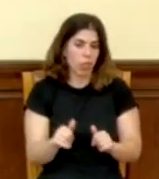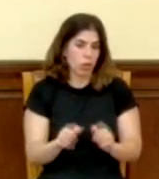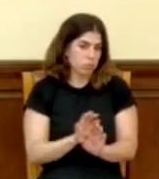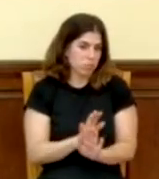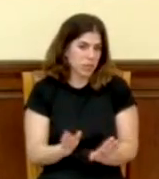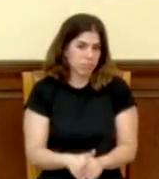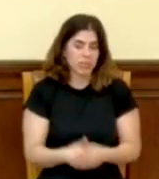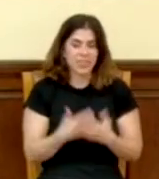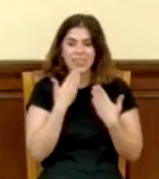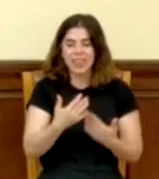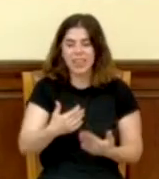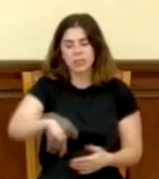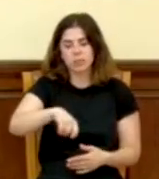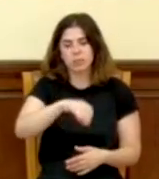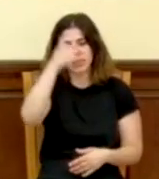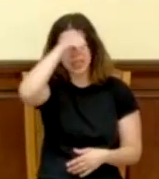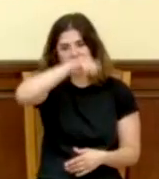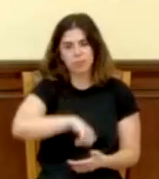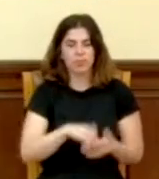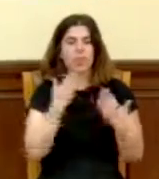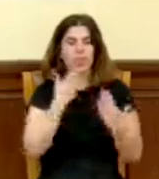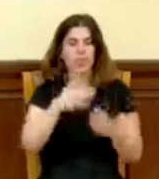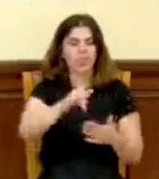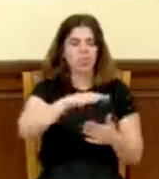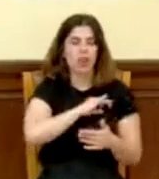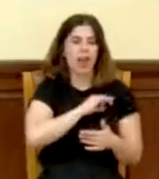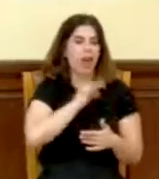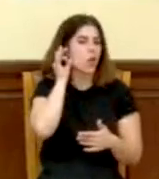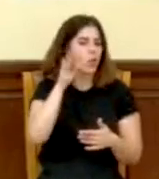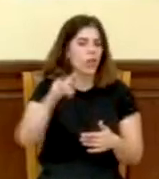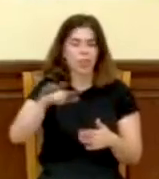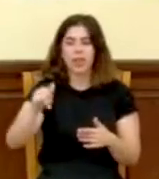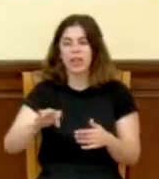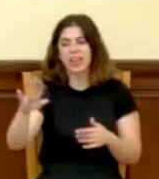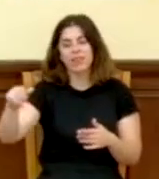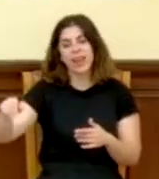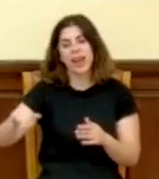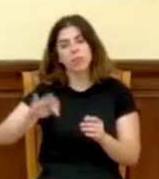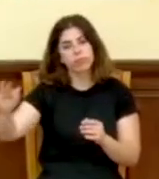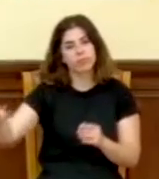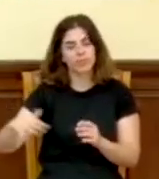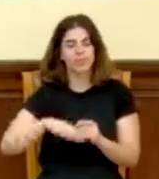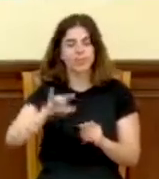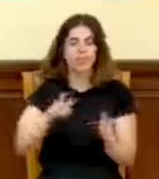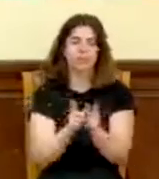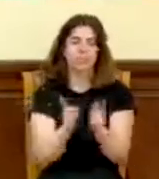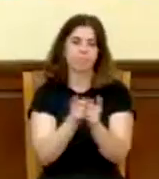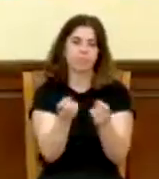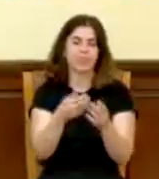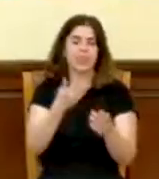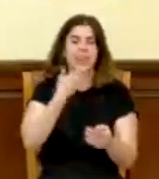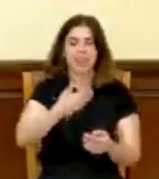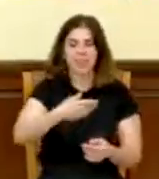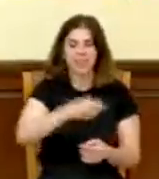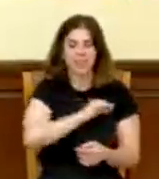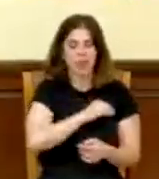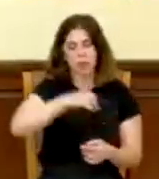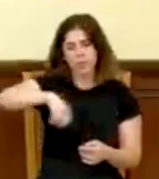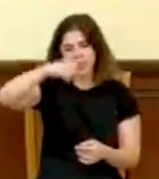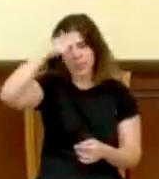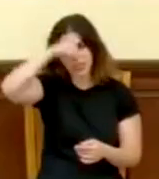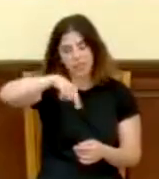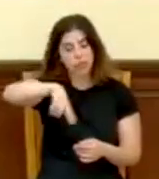más, gracias, presidente. Muchas gracias, señora Ruiz. Señor Rodríguez Rivera, ¿algo más? Muy breve. Gracias, señor presidente. Mire, precisamente por eso